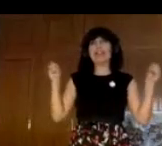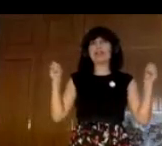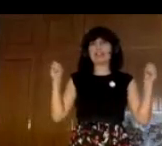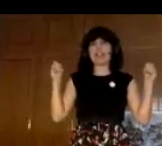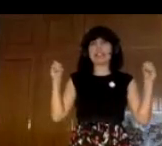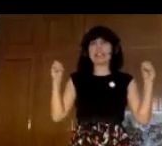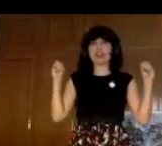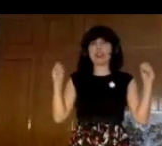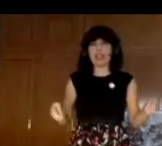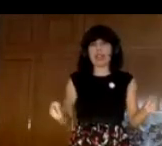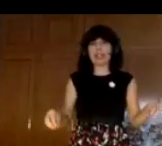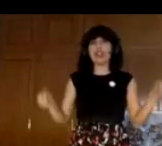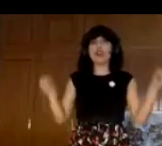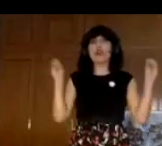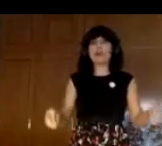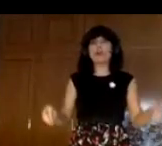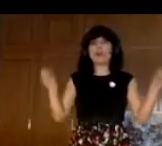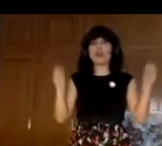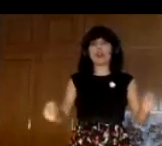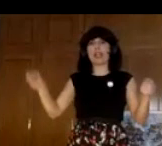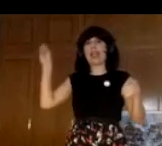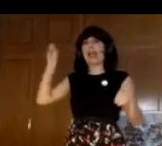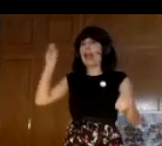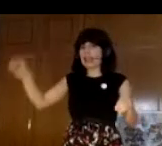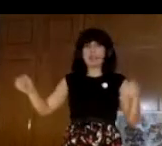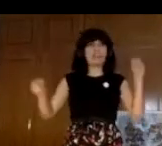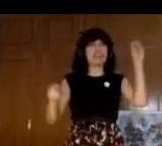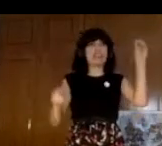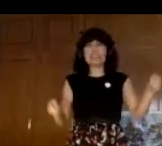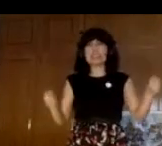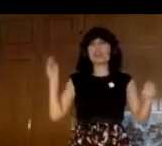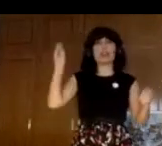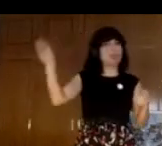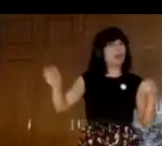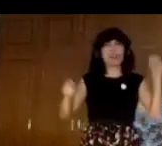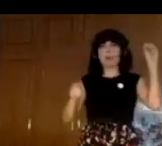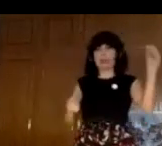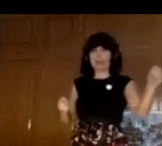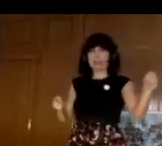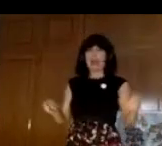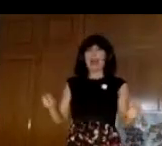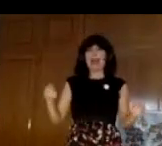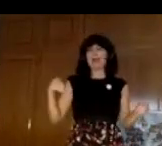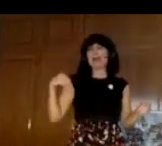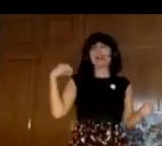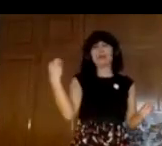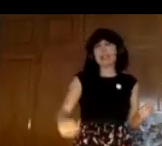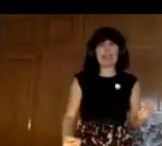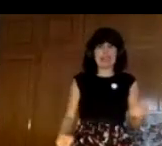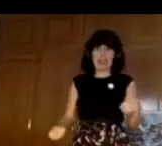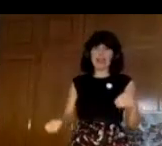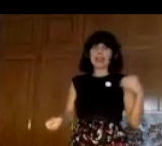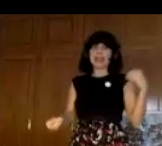de las personas que nos rodean, todo el mundo conoce a alguien fantástico que vino de otro país, a una